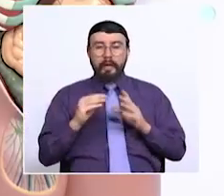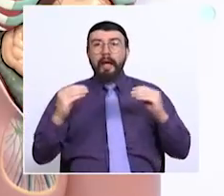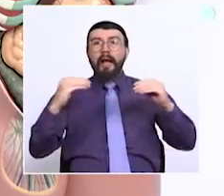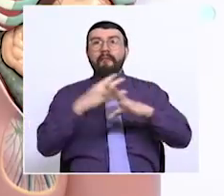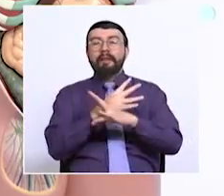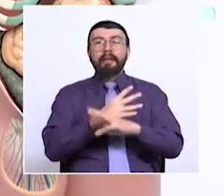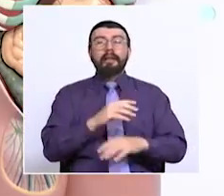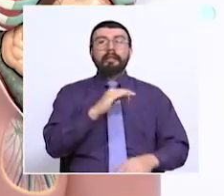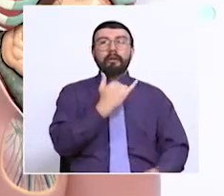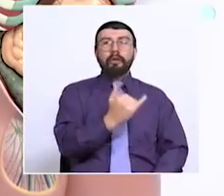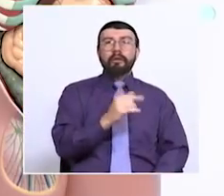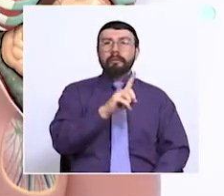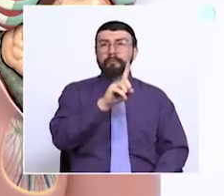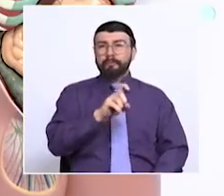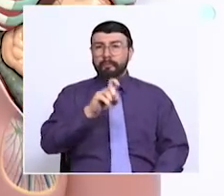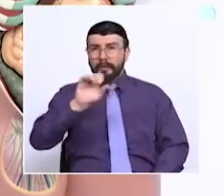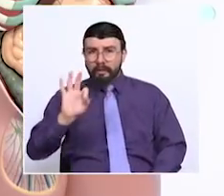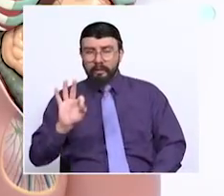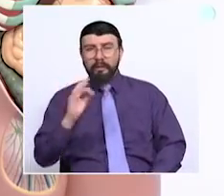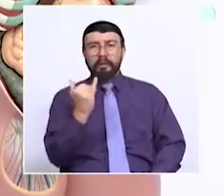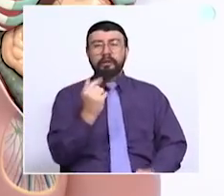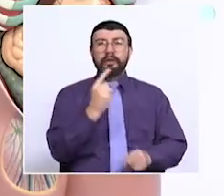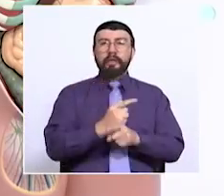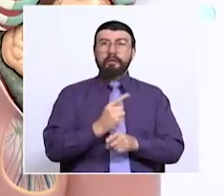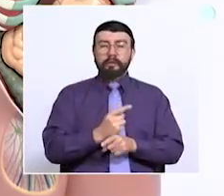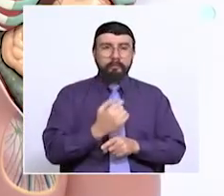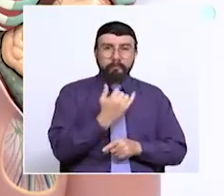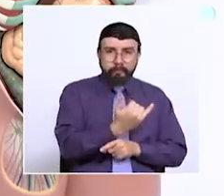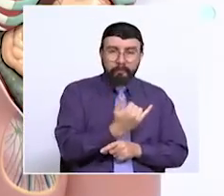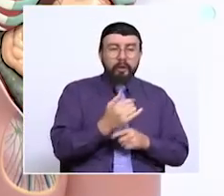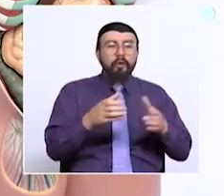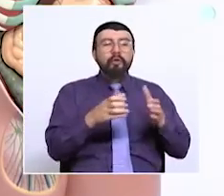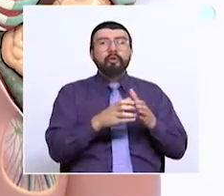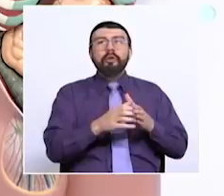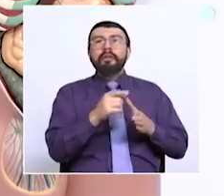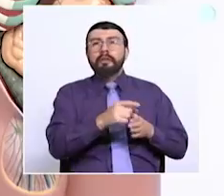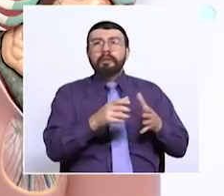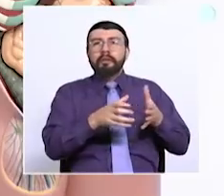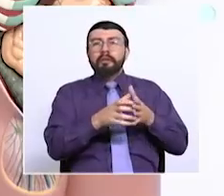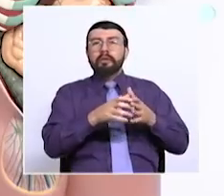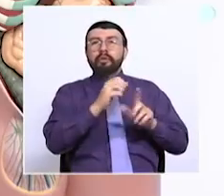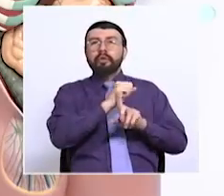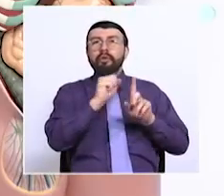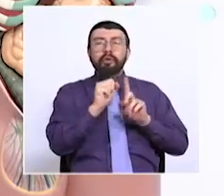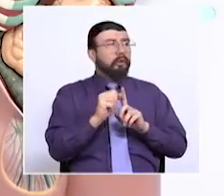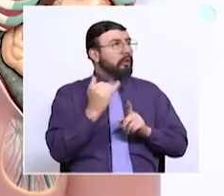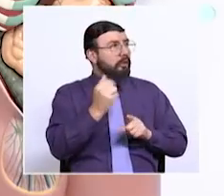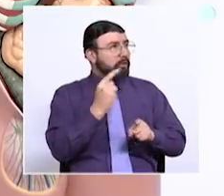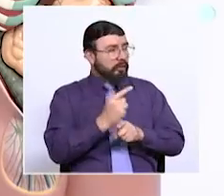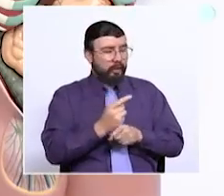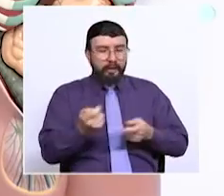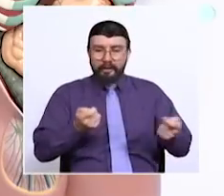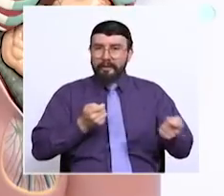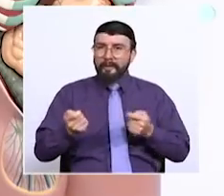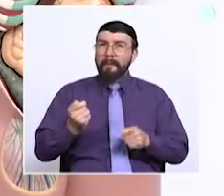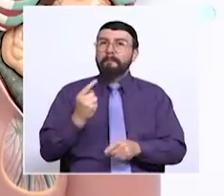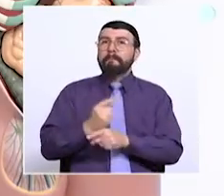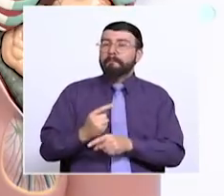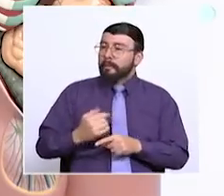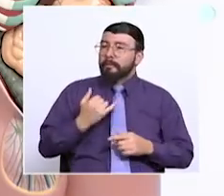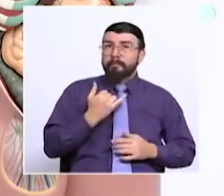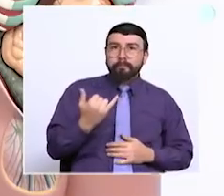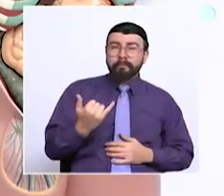63, 7B12, queda a media cuadra del Salón Comunal, en el barrio Independencia, etapa 1. Barrio